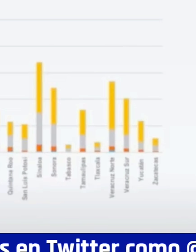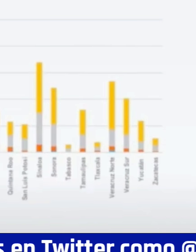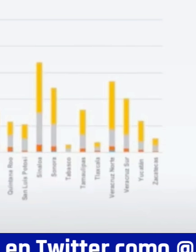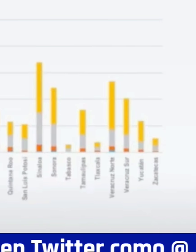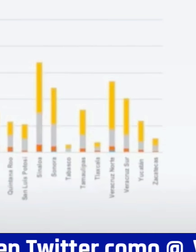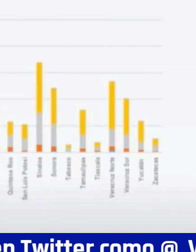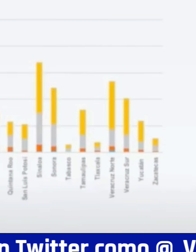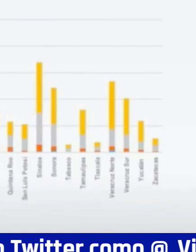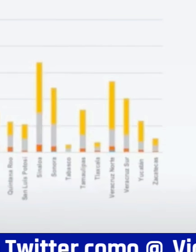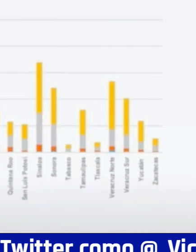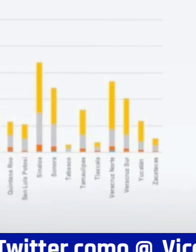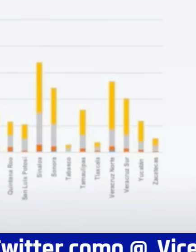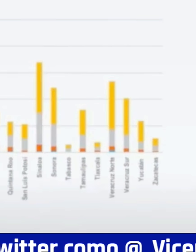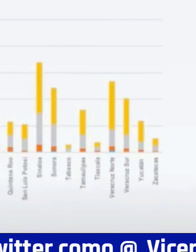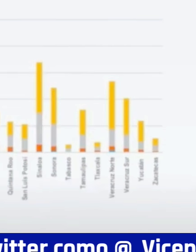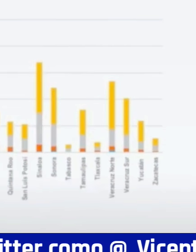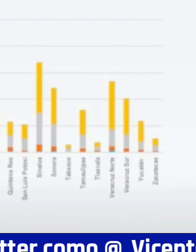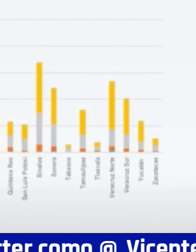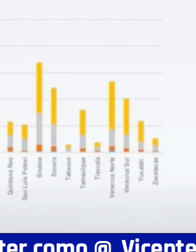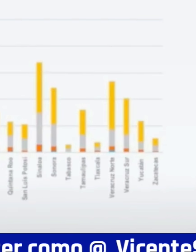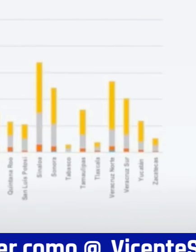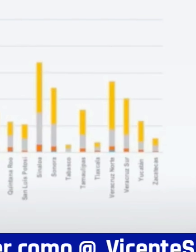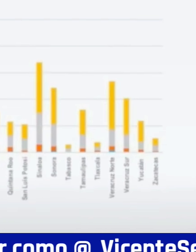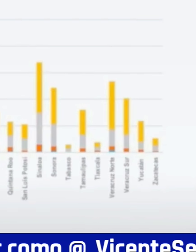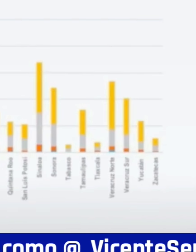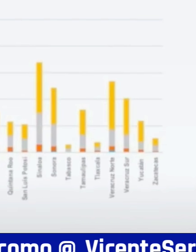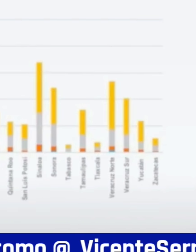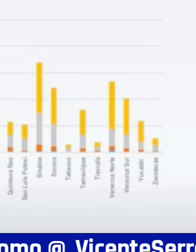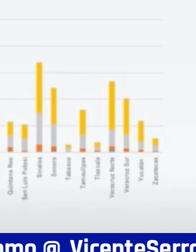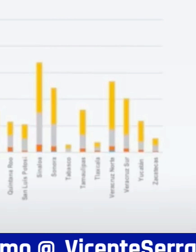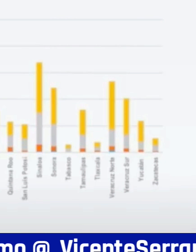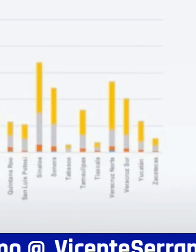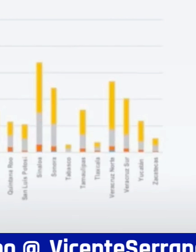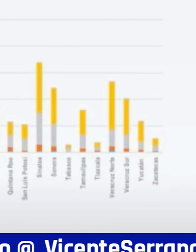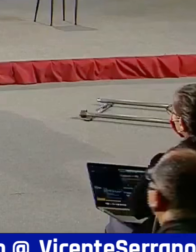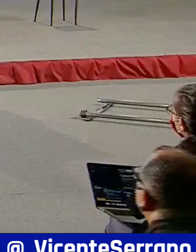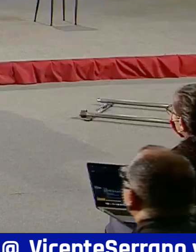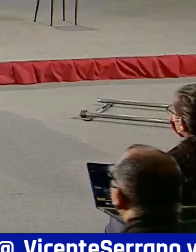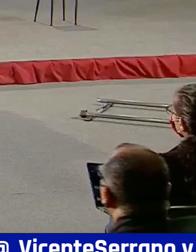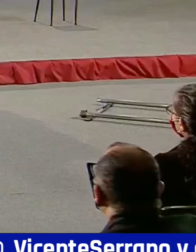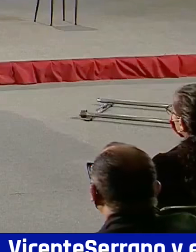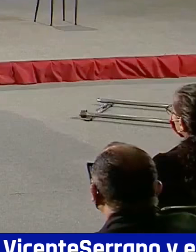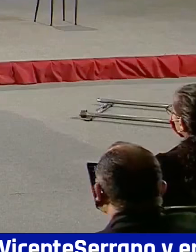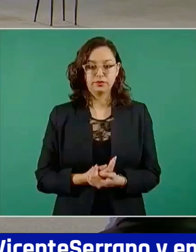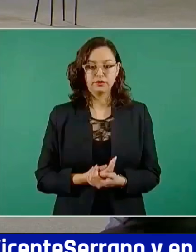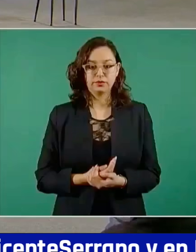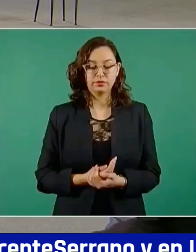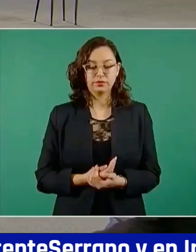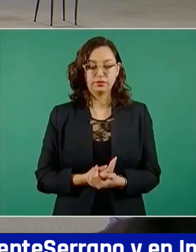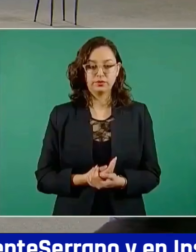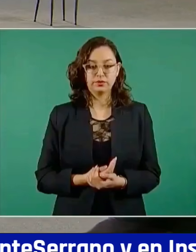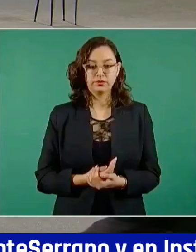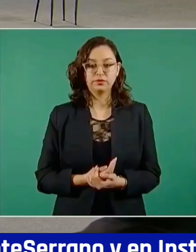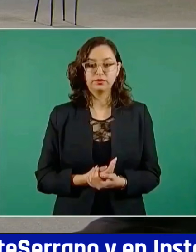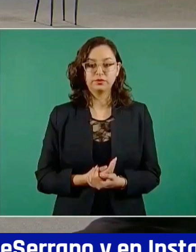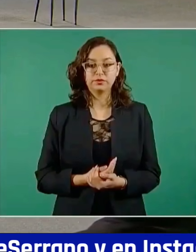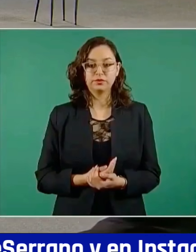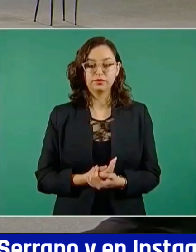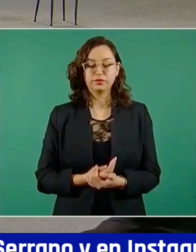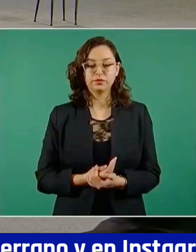a 30 años, el 7%, y solo el 2% son menores a 19